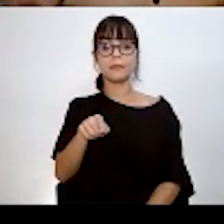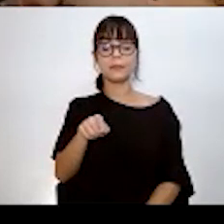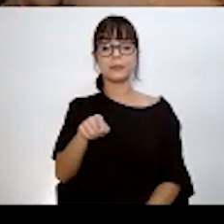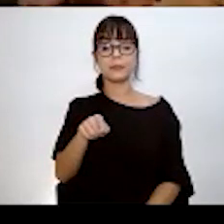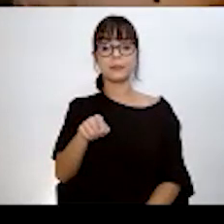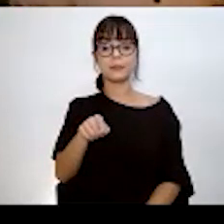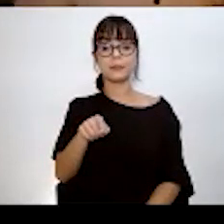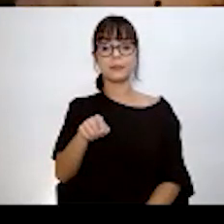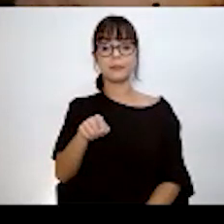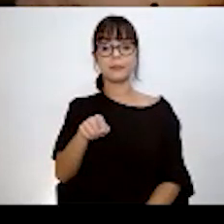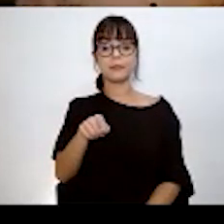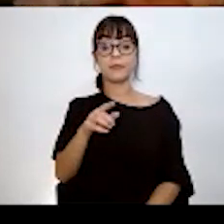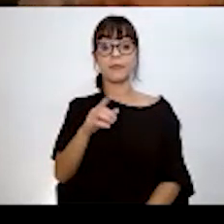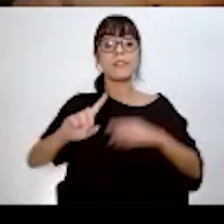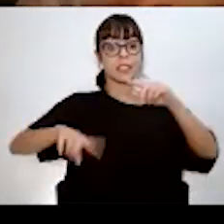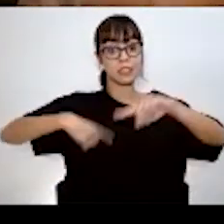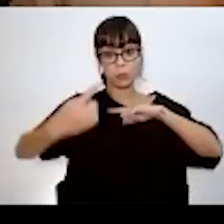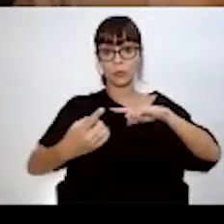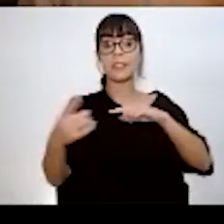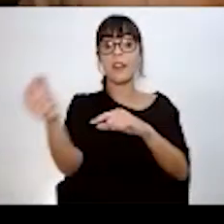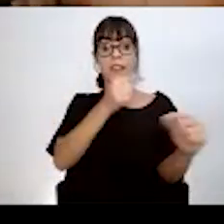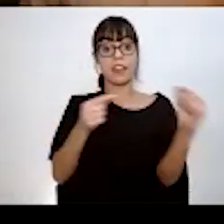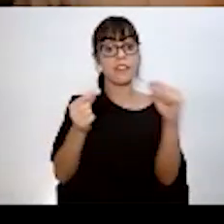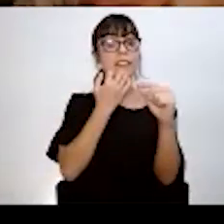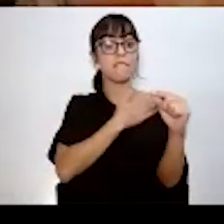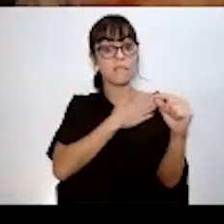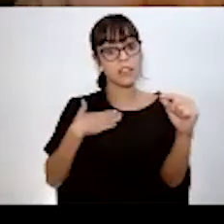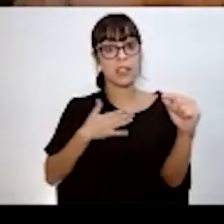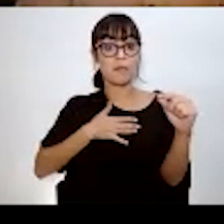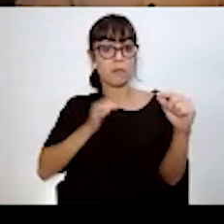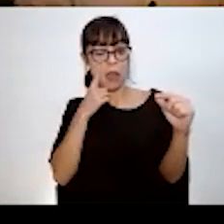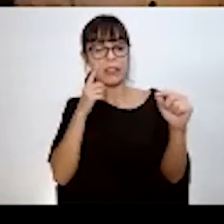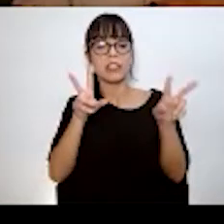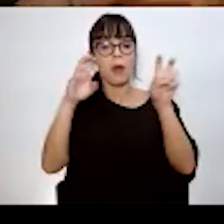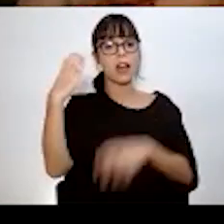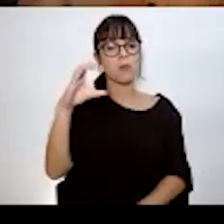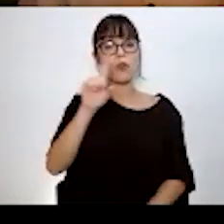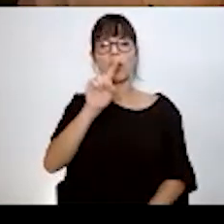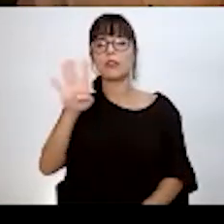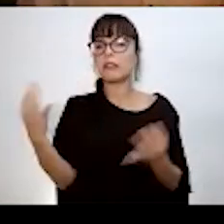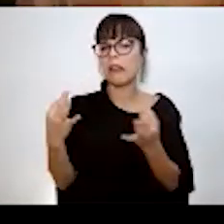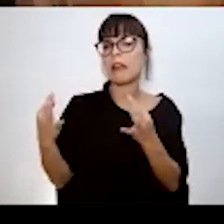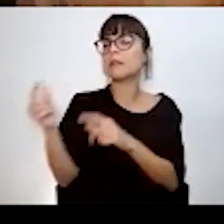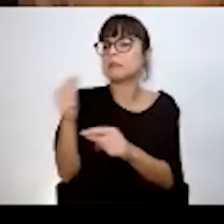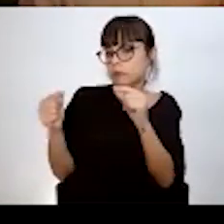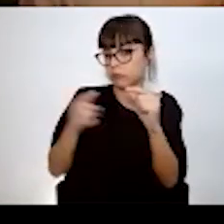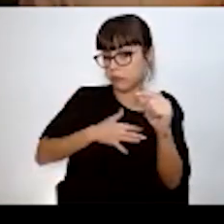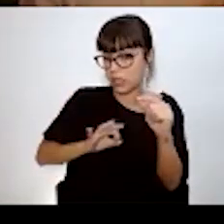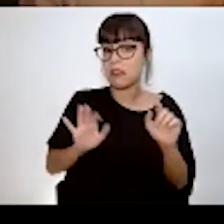Bueno, después si quieren en el debate podemos entrar un poco a valorar qué es el carbono 14, pero simplemente decirles